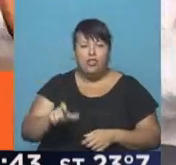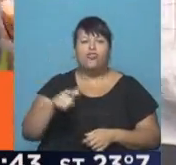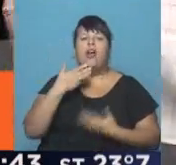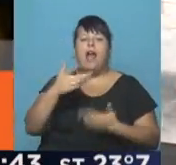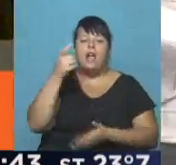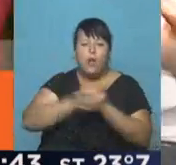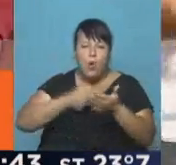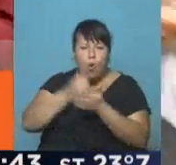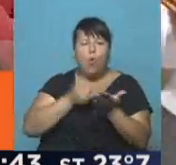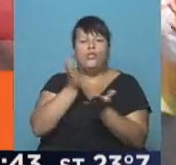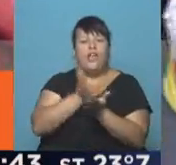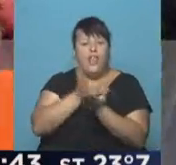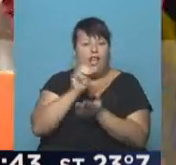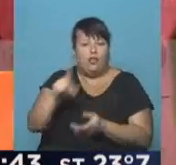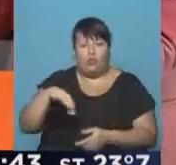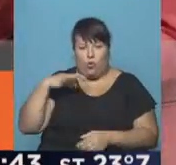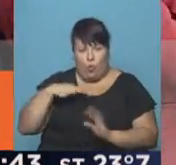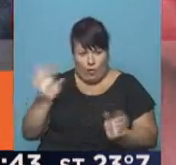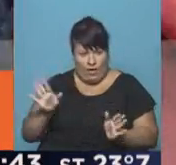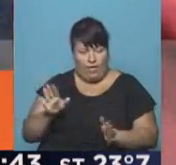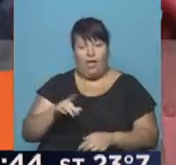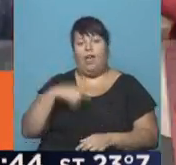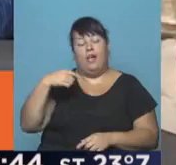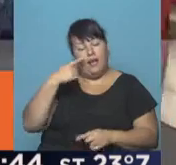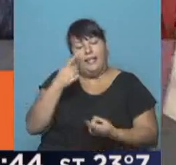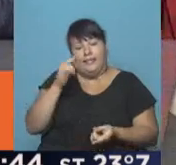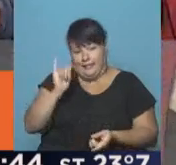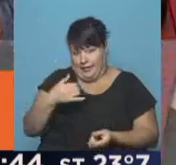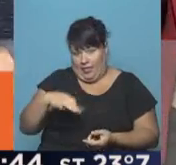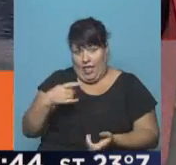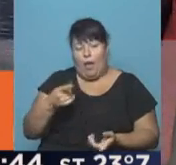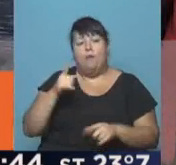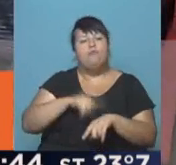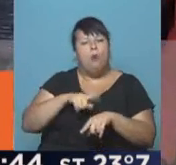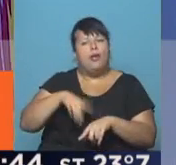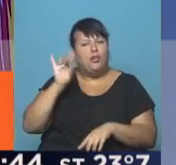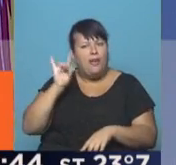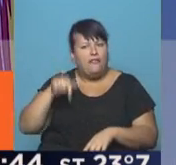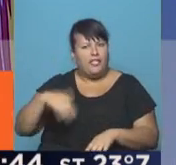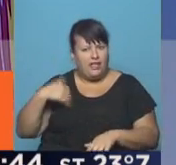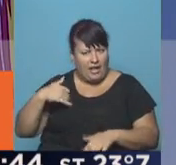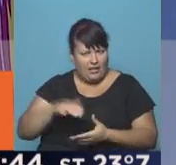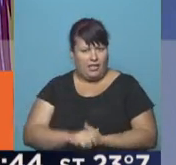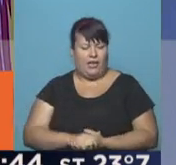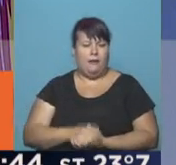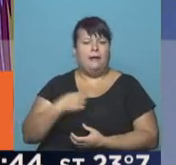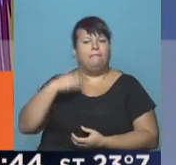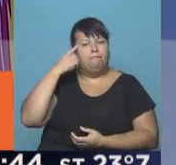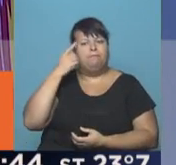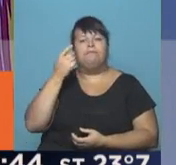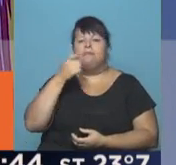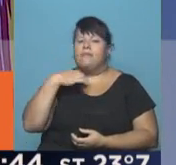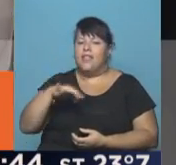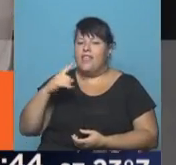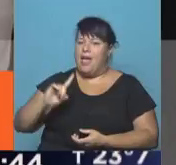de la lucha por los derechos su vida. Hoy tenemos que reconocerlo en un momento más difícil de la Argentina. Creo que si hay algo que